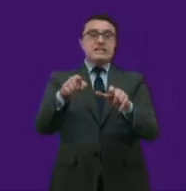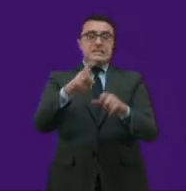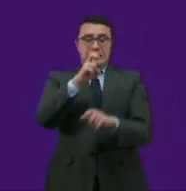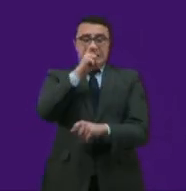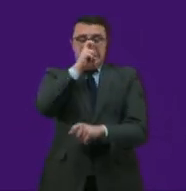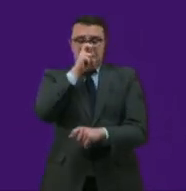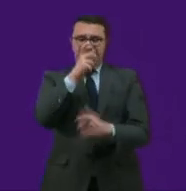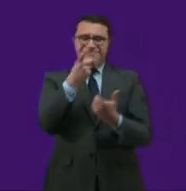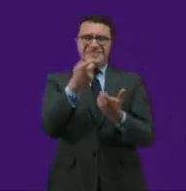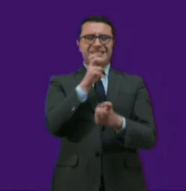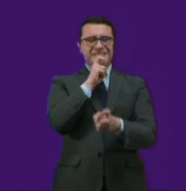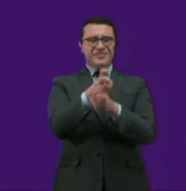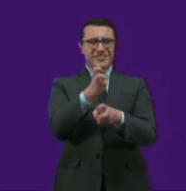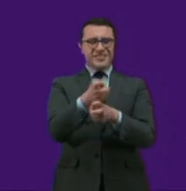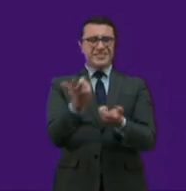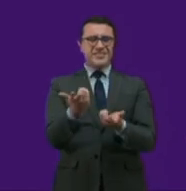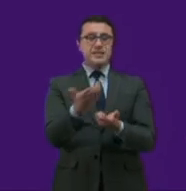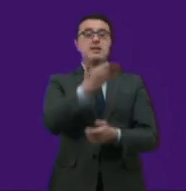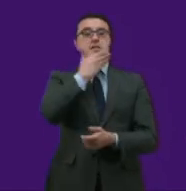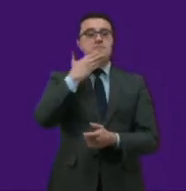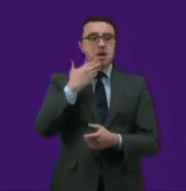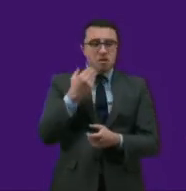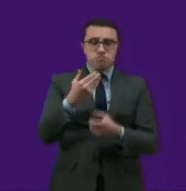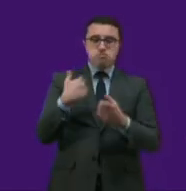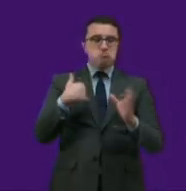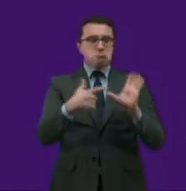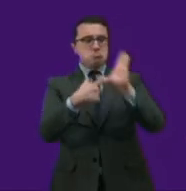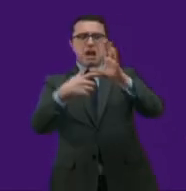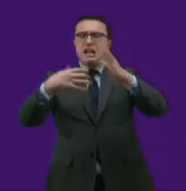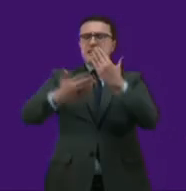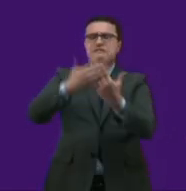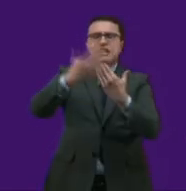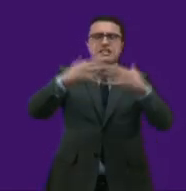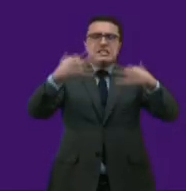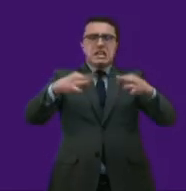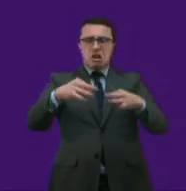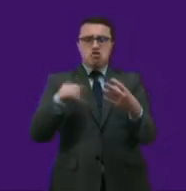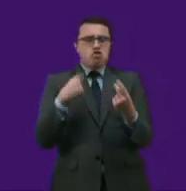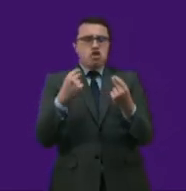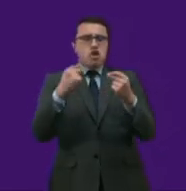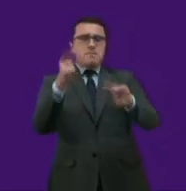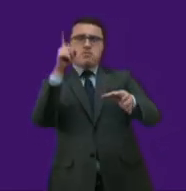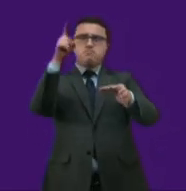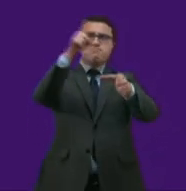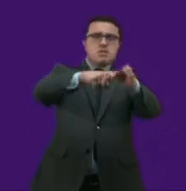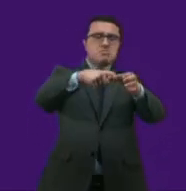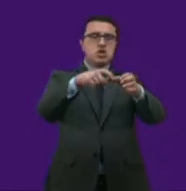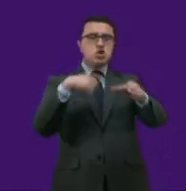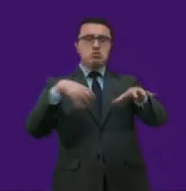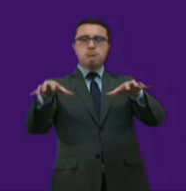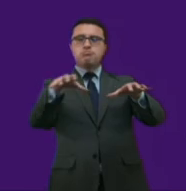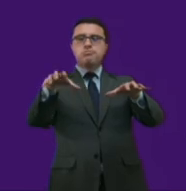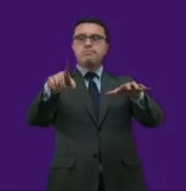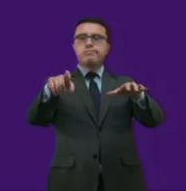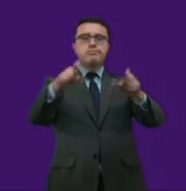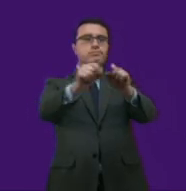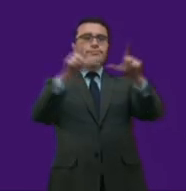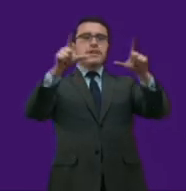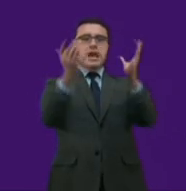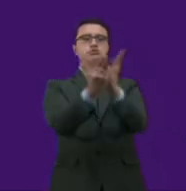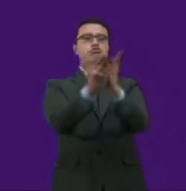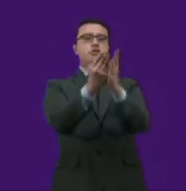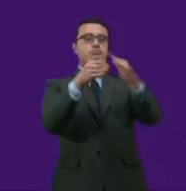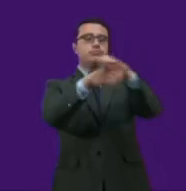ponerle a la gente todo al frente, que con un clic comienza a estudiar. Entonces, ojalá podamos hacer eso como país,